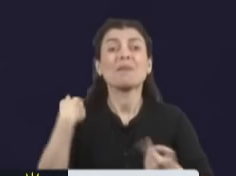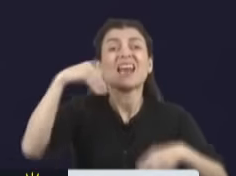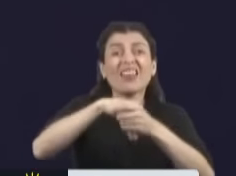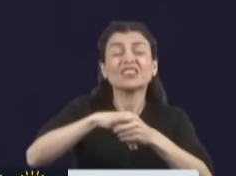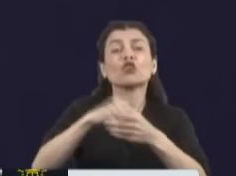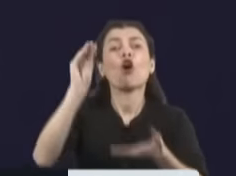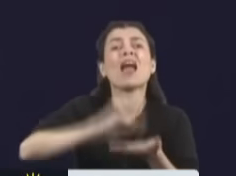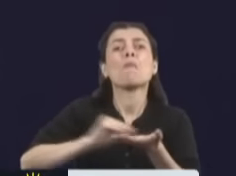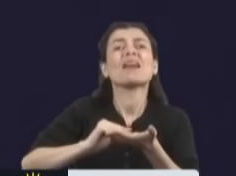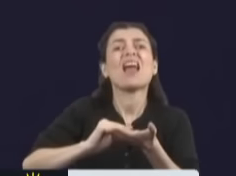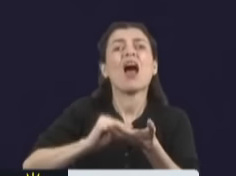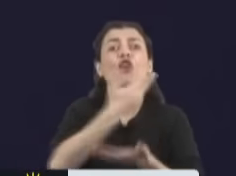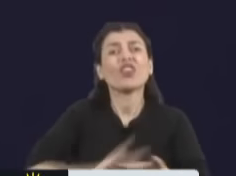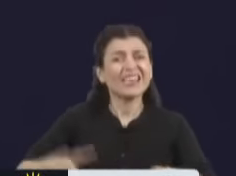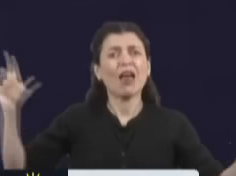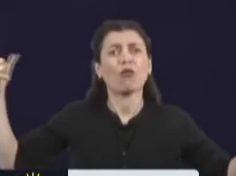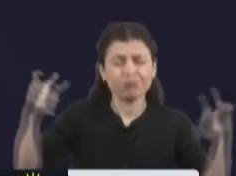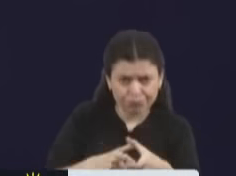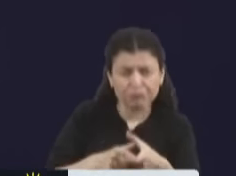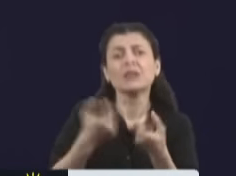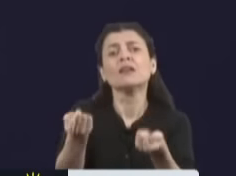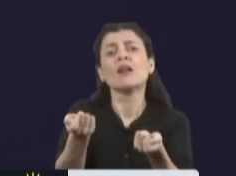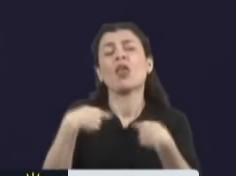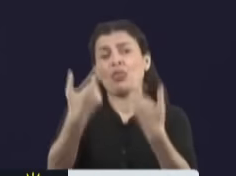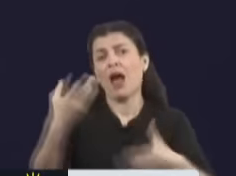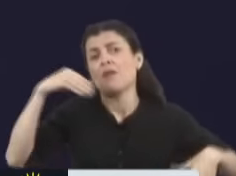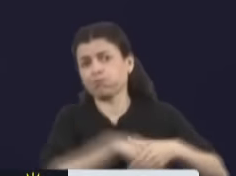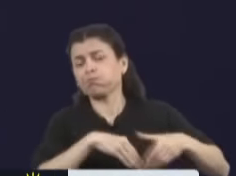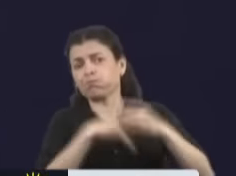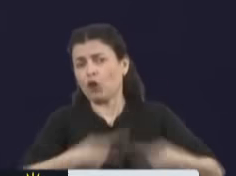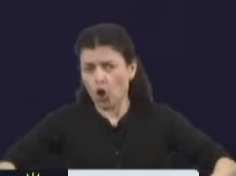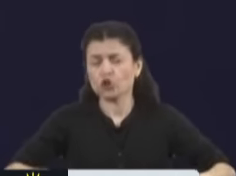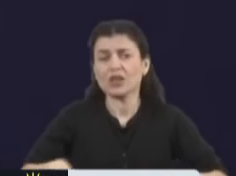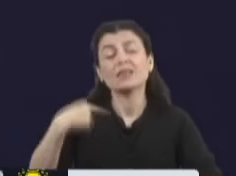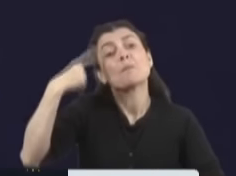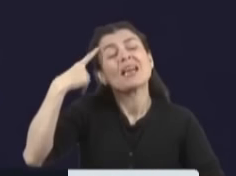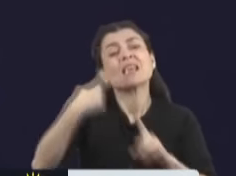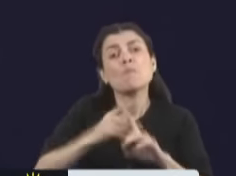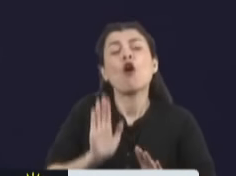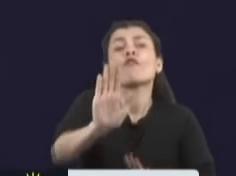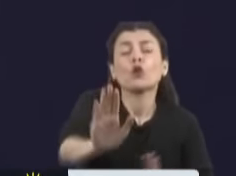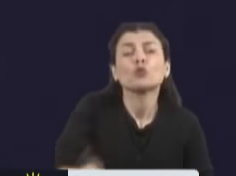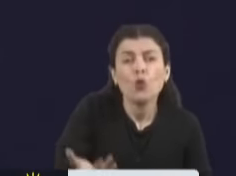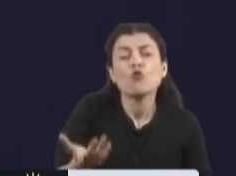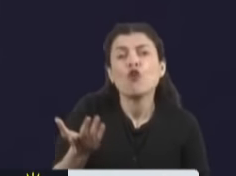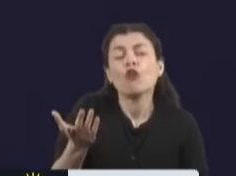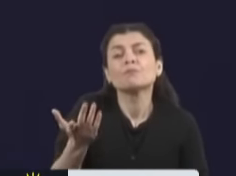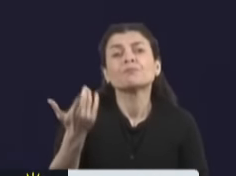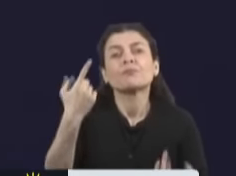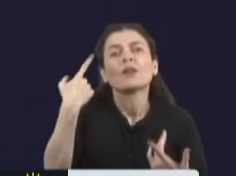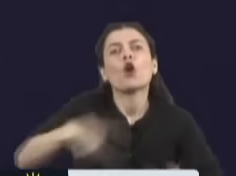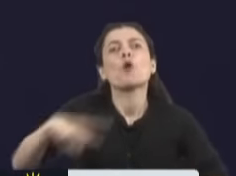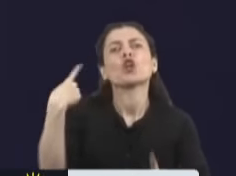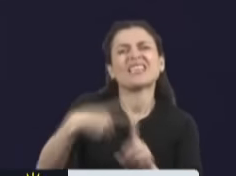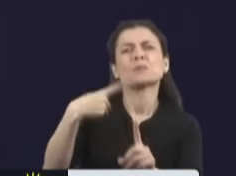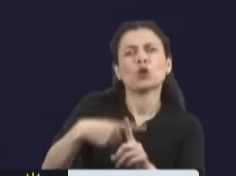impuesto a los bienes personales todo al mismo tiempo sumado también que la expectativa de lo que viene hacia adelante es absolutamente prometedora